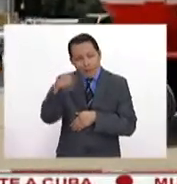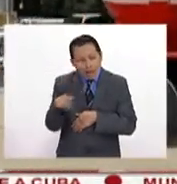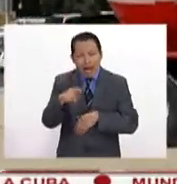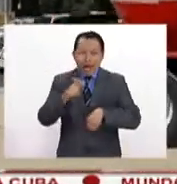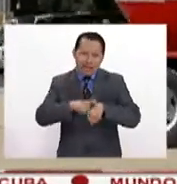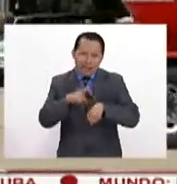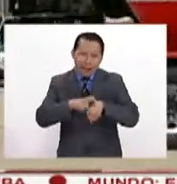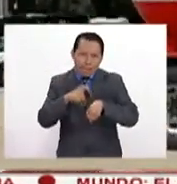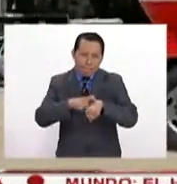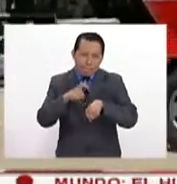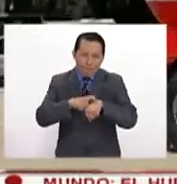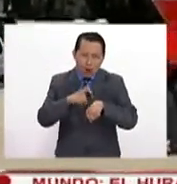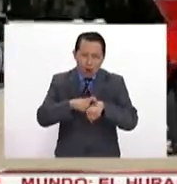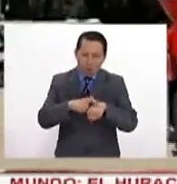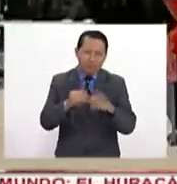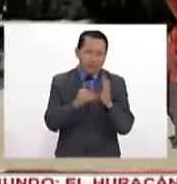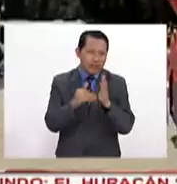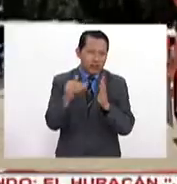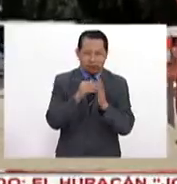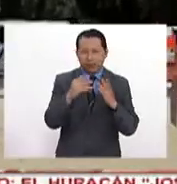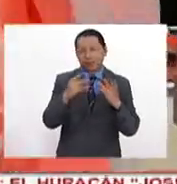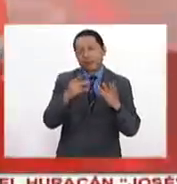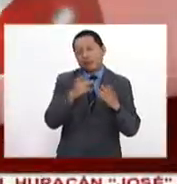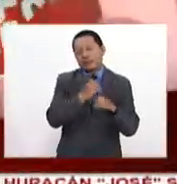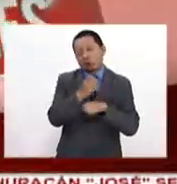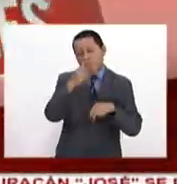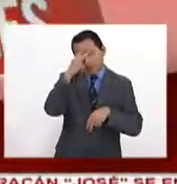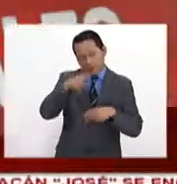los tiempos de traslado de millones de mexiquenses.